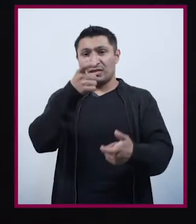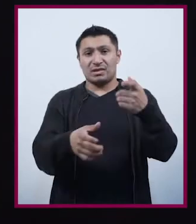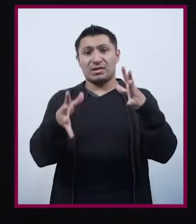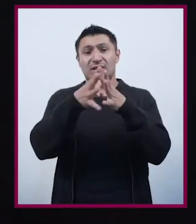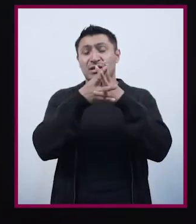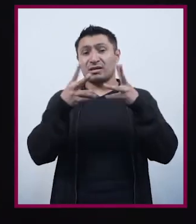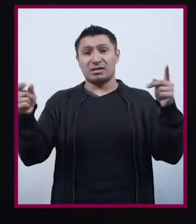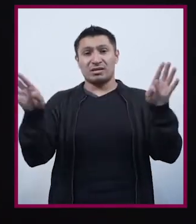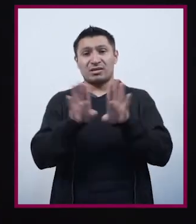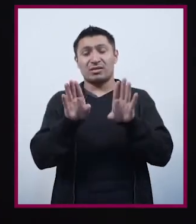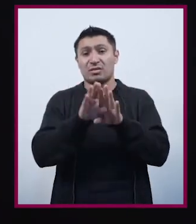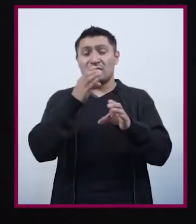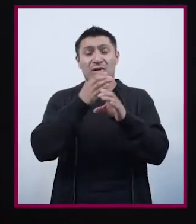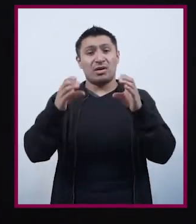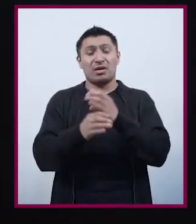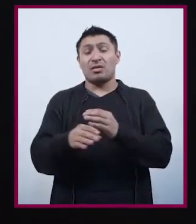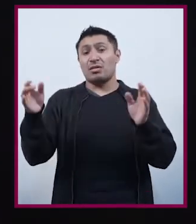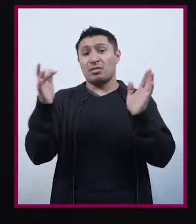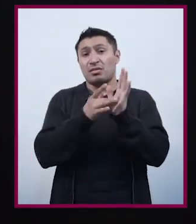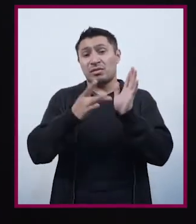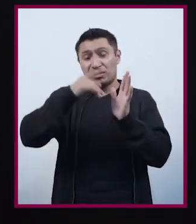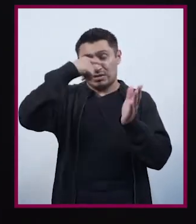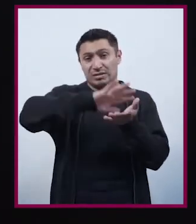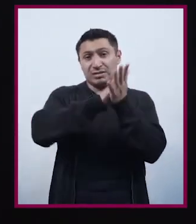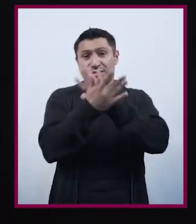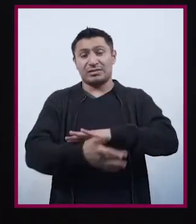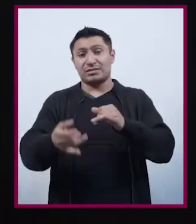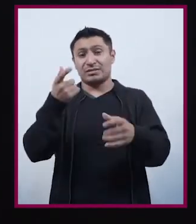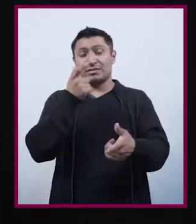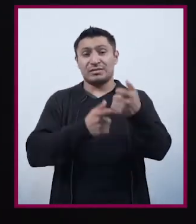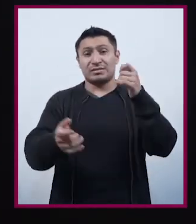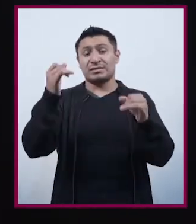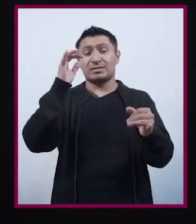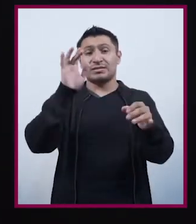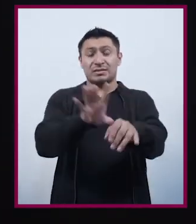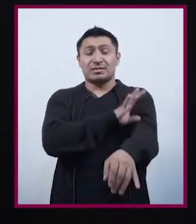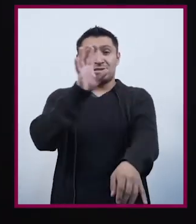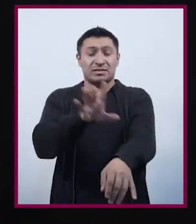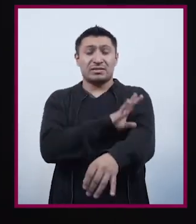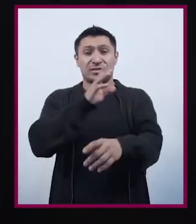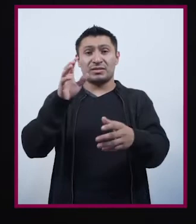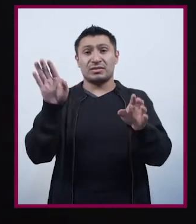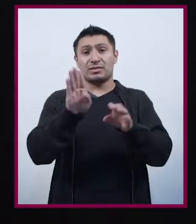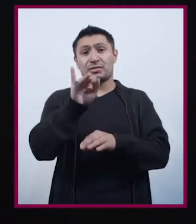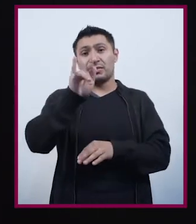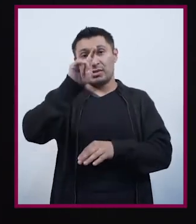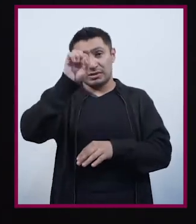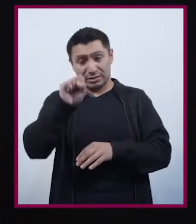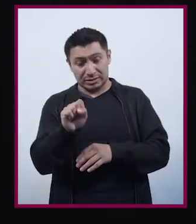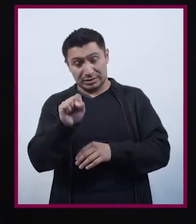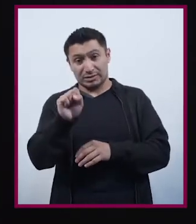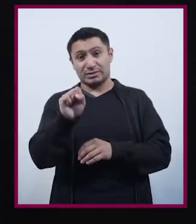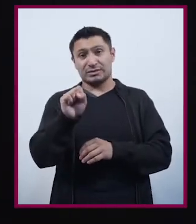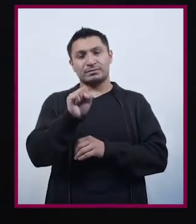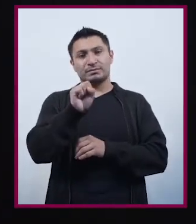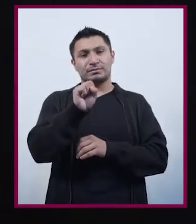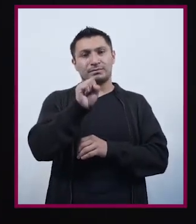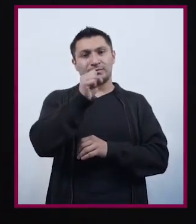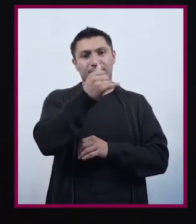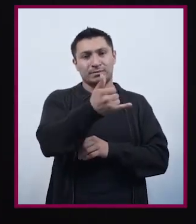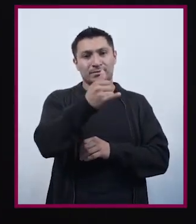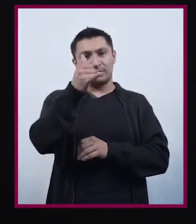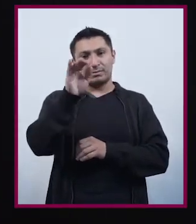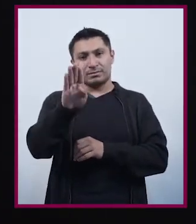terminarán todas estas monedas desapareciendo como objetos físicos para convertirse en dinero electrónico en forma de bits y